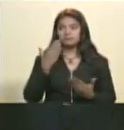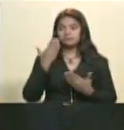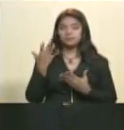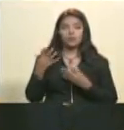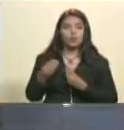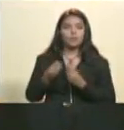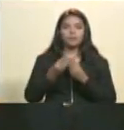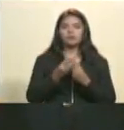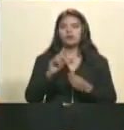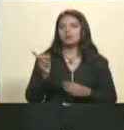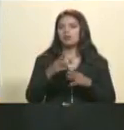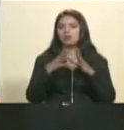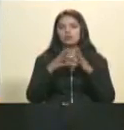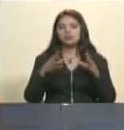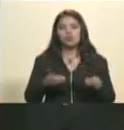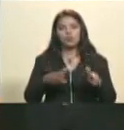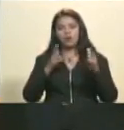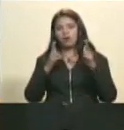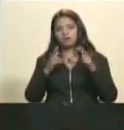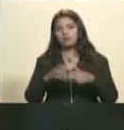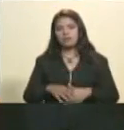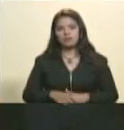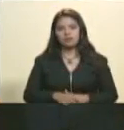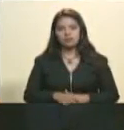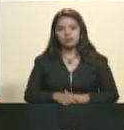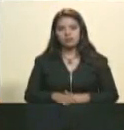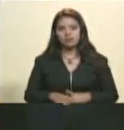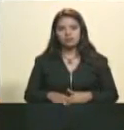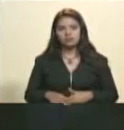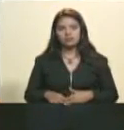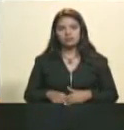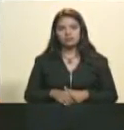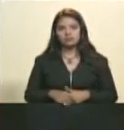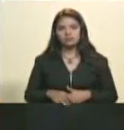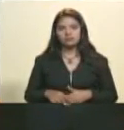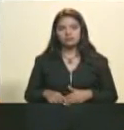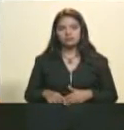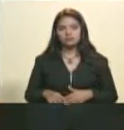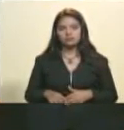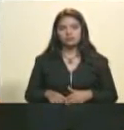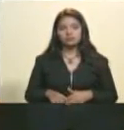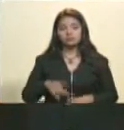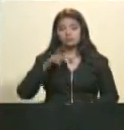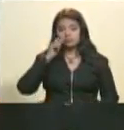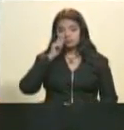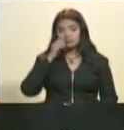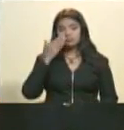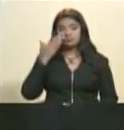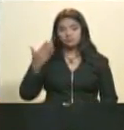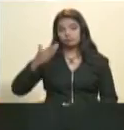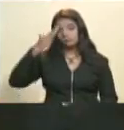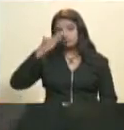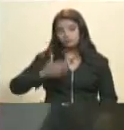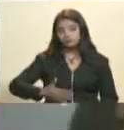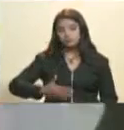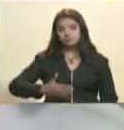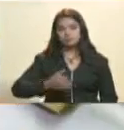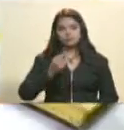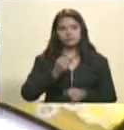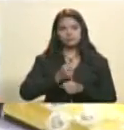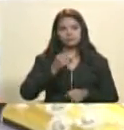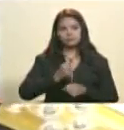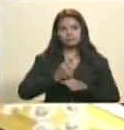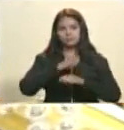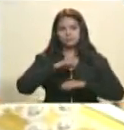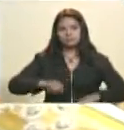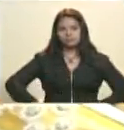mis compañeros de armas, en la persona del almirante en jefe Remigio Ceballos, comandante estratégico operacional de nuestra